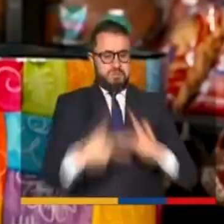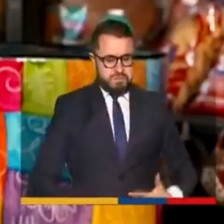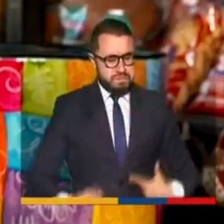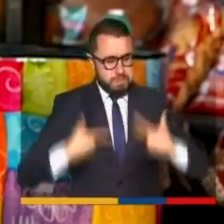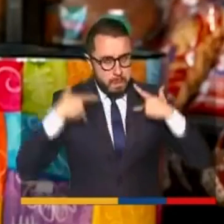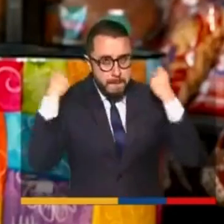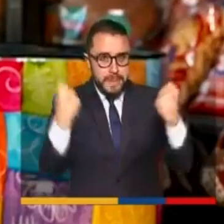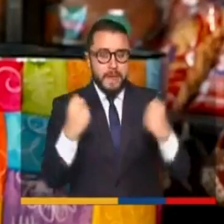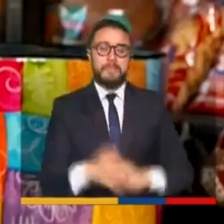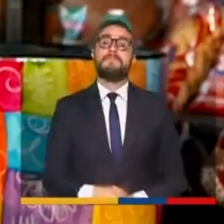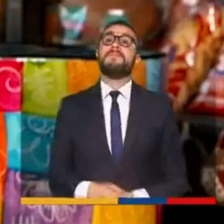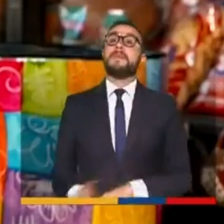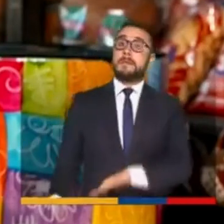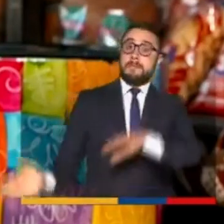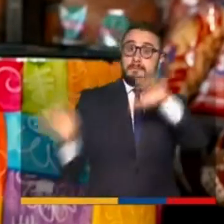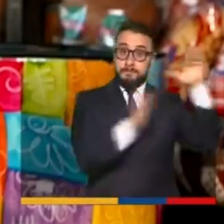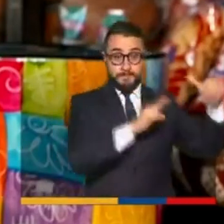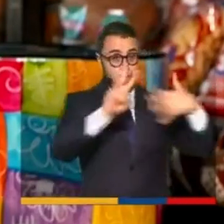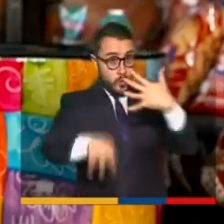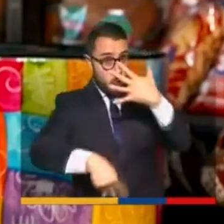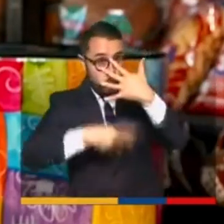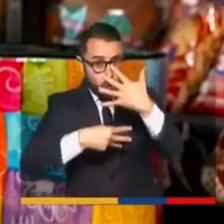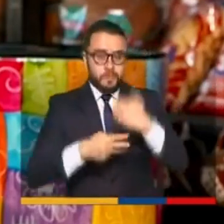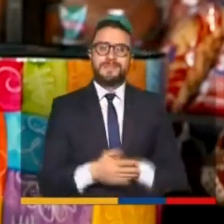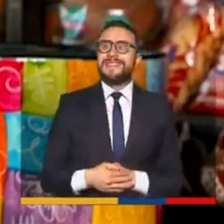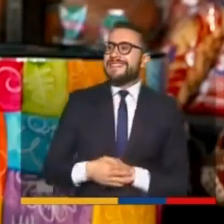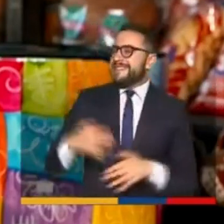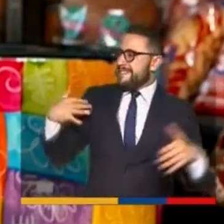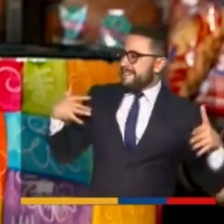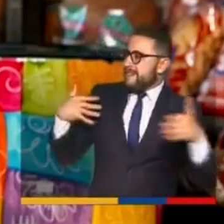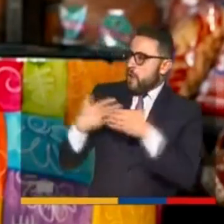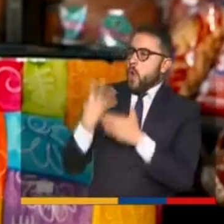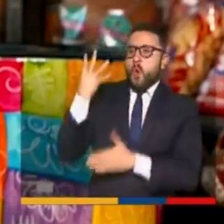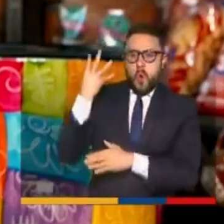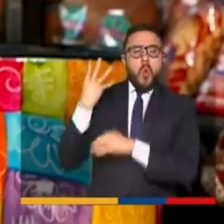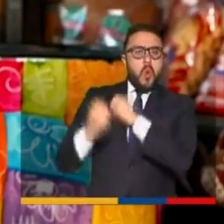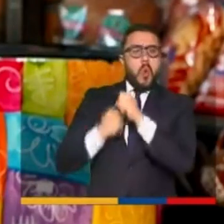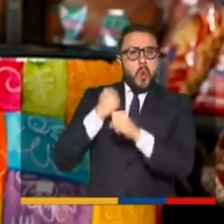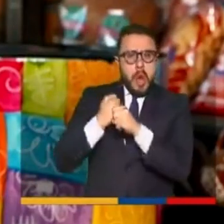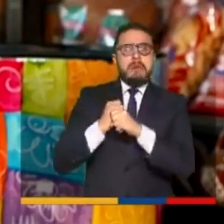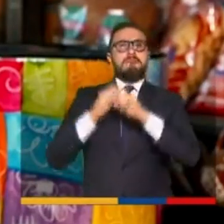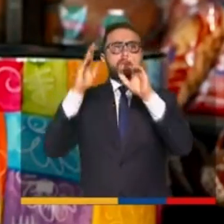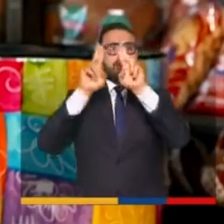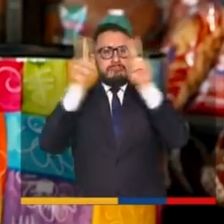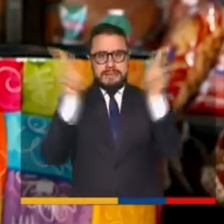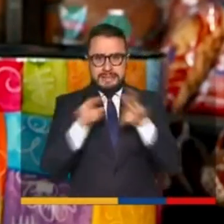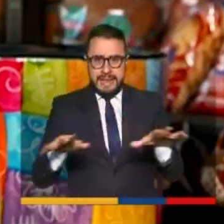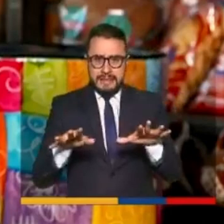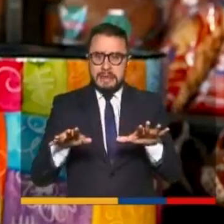8. En los últimos 4 años ha aumentado el acceso a Internet en el país un